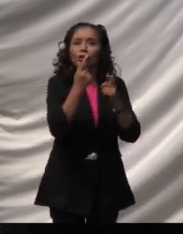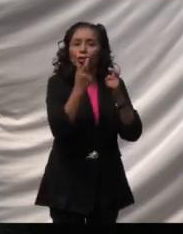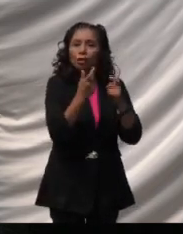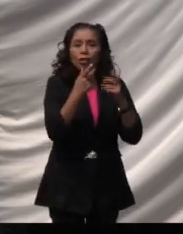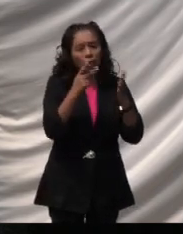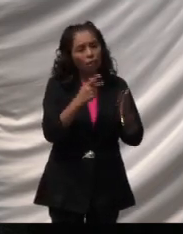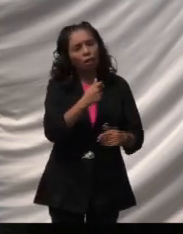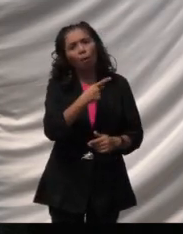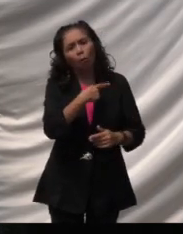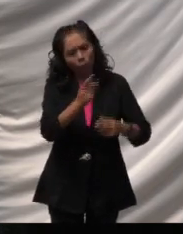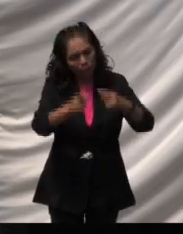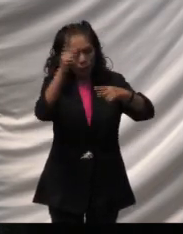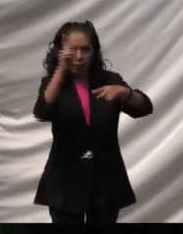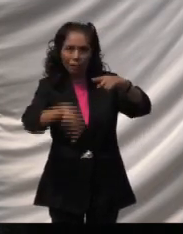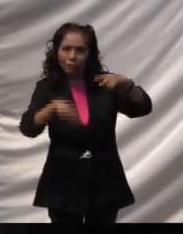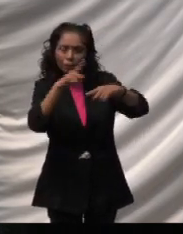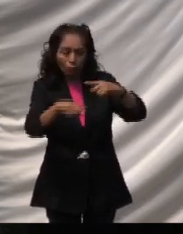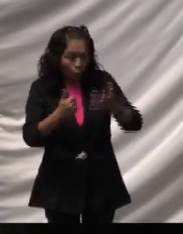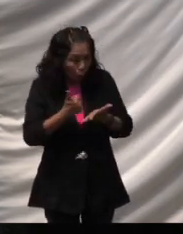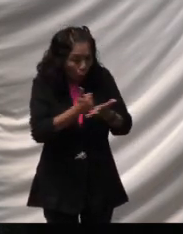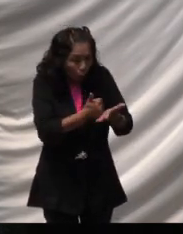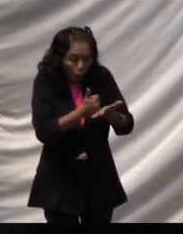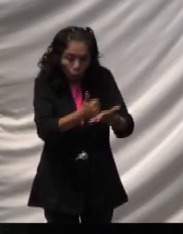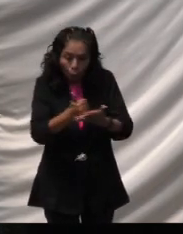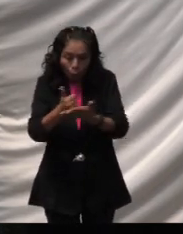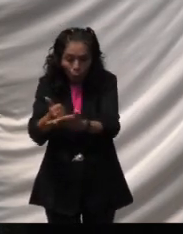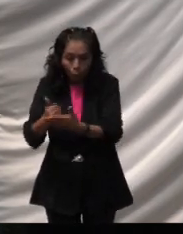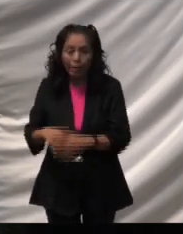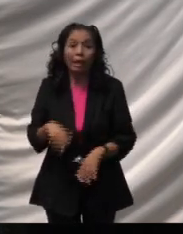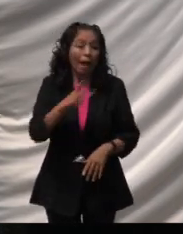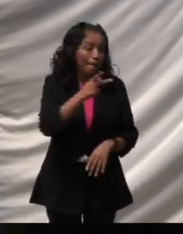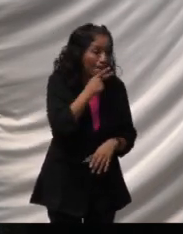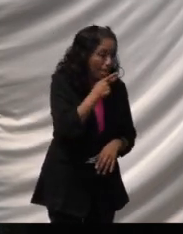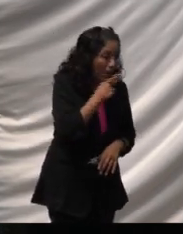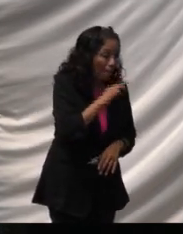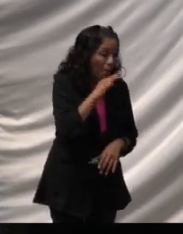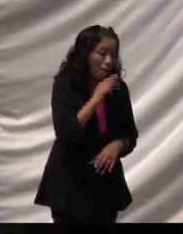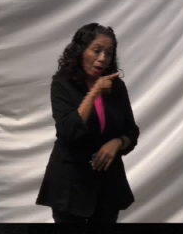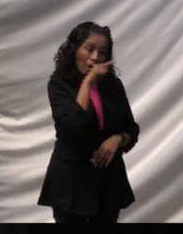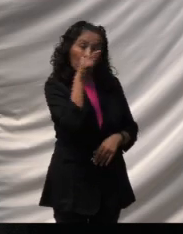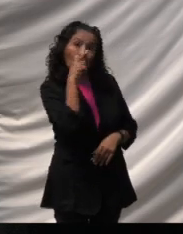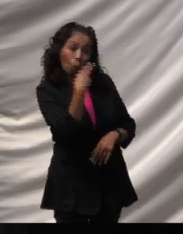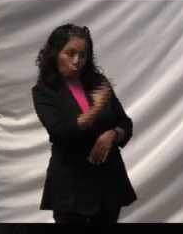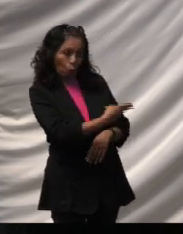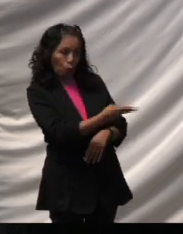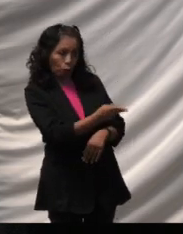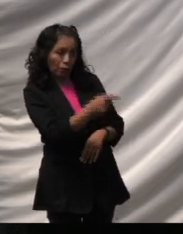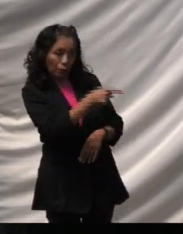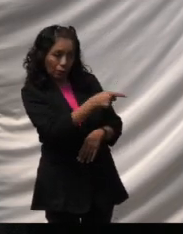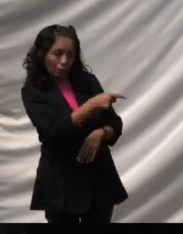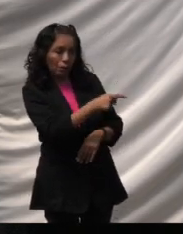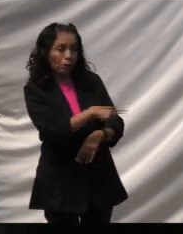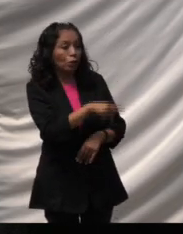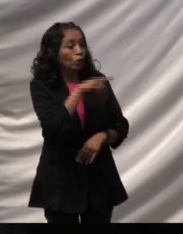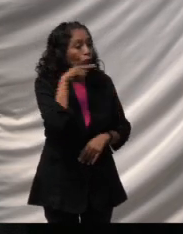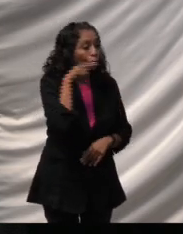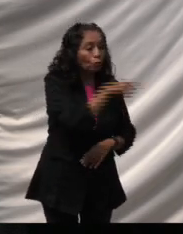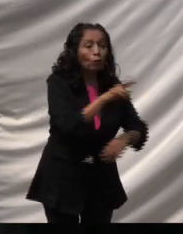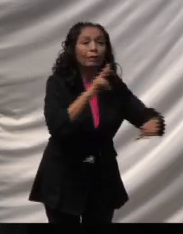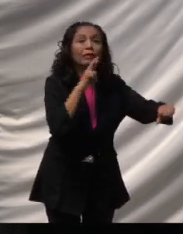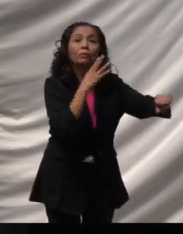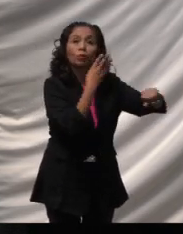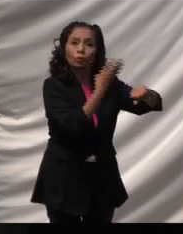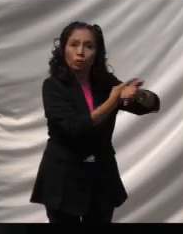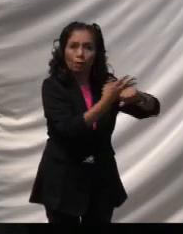la calidad de vida y le dijeron a los padres de Pedro que ellos se harían cargo de su hijo.